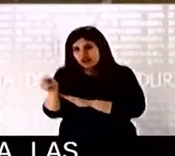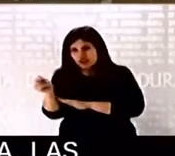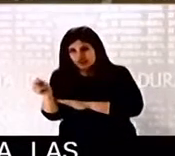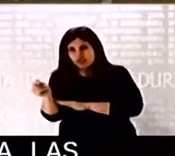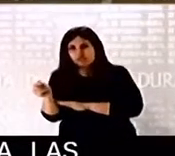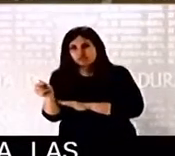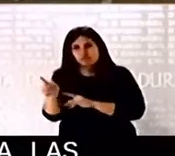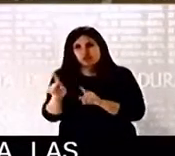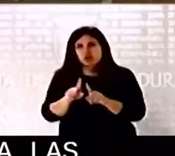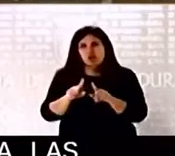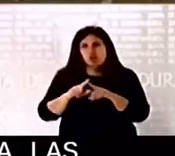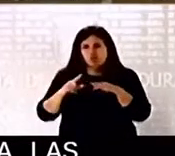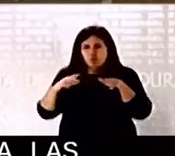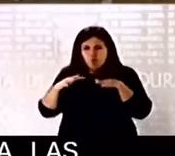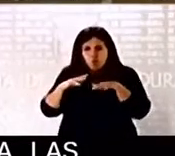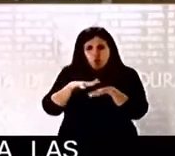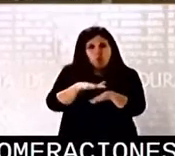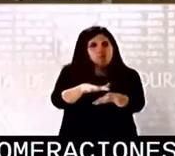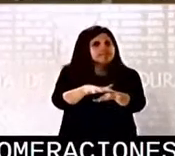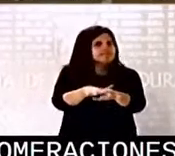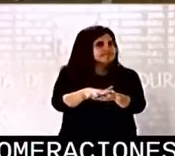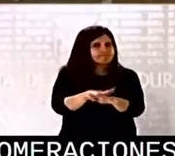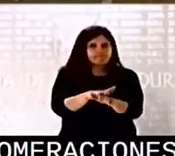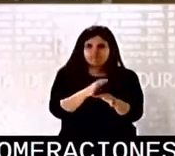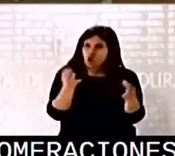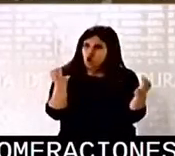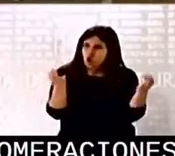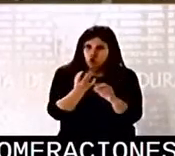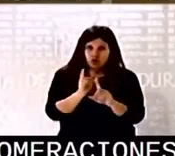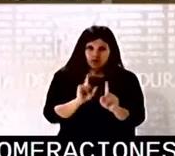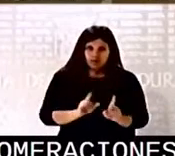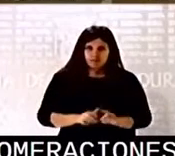se produzcan aglomeraciones que no se deben producir.